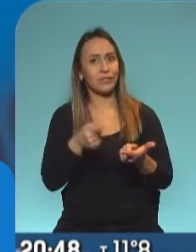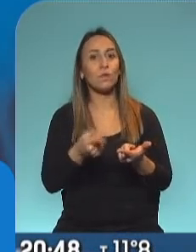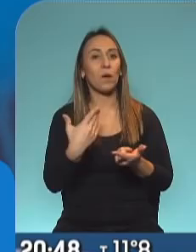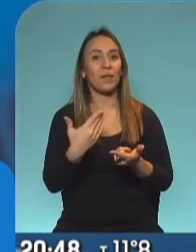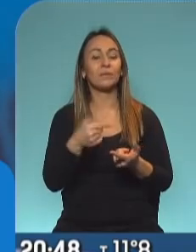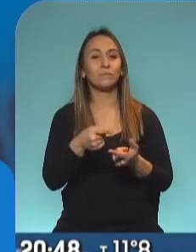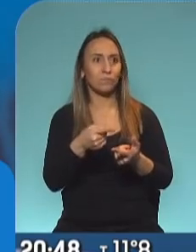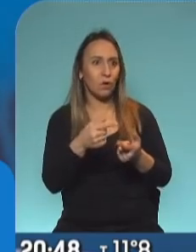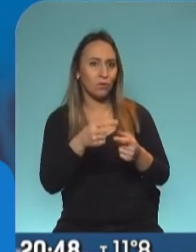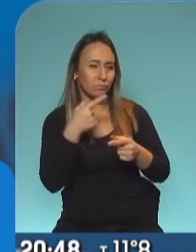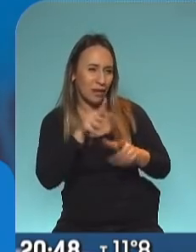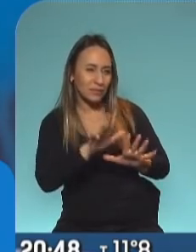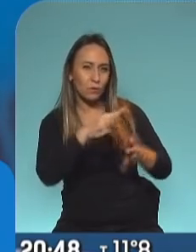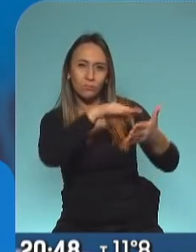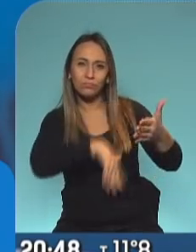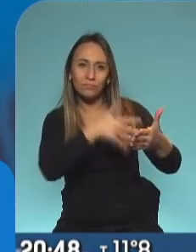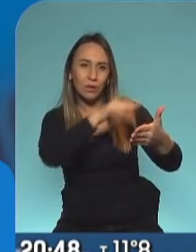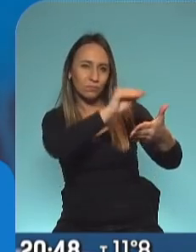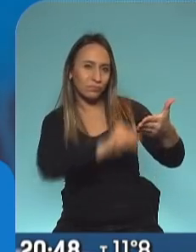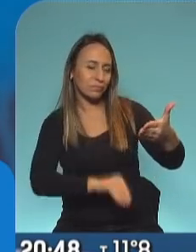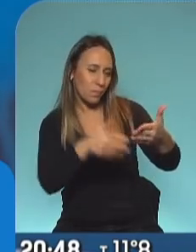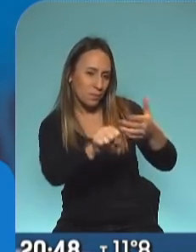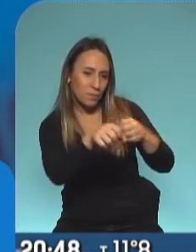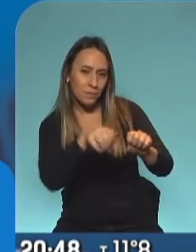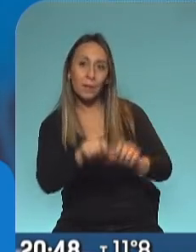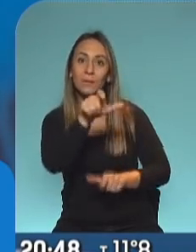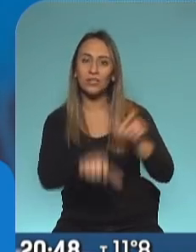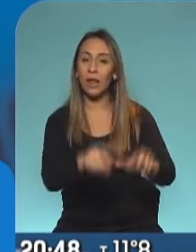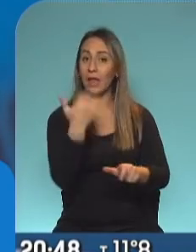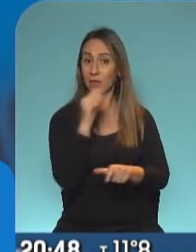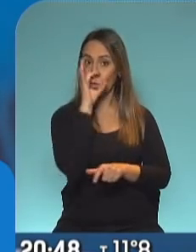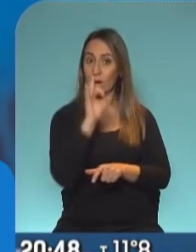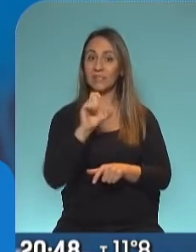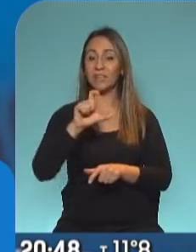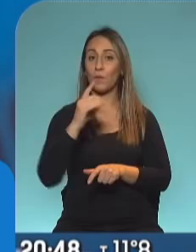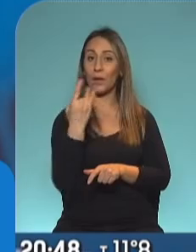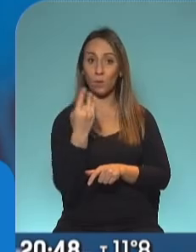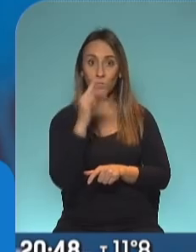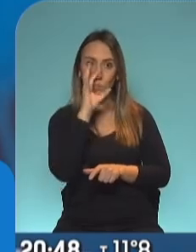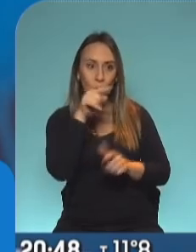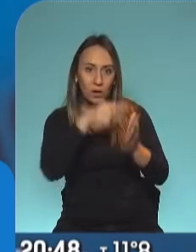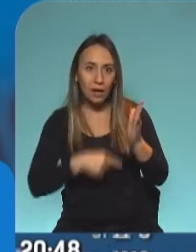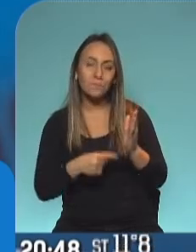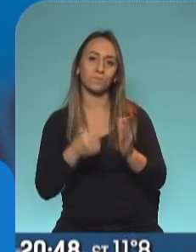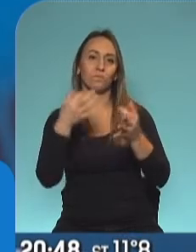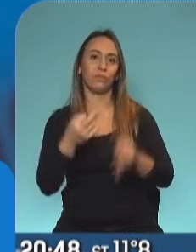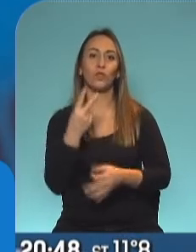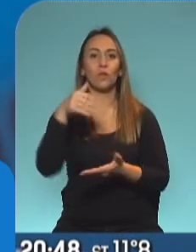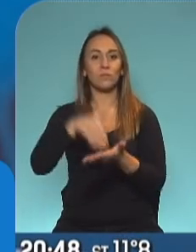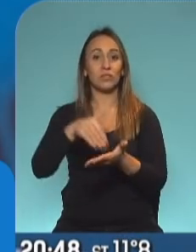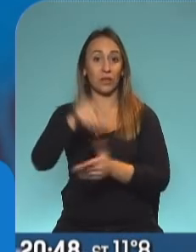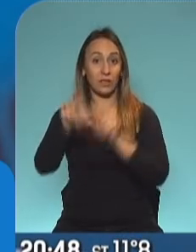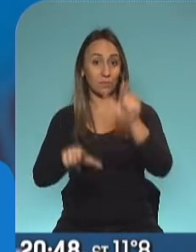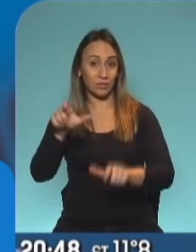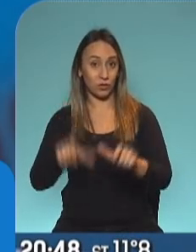de ahí detectamos a aquellos que nunca habían tenido. Por lo tanto, estos casi 2 millones de argentinos y argentinas han tenido la posibilidad